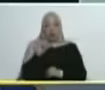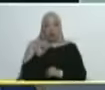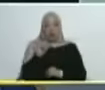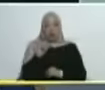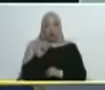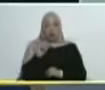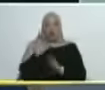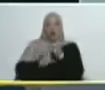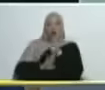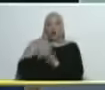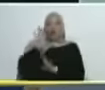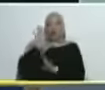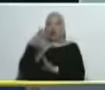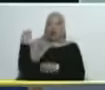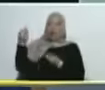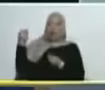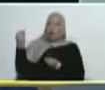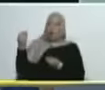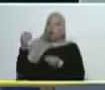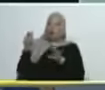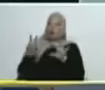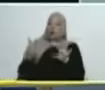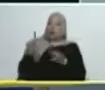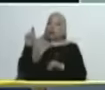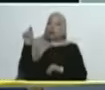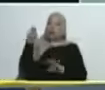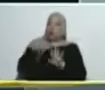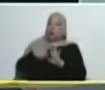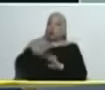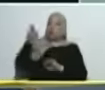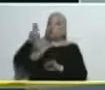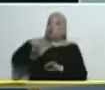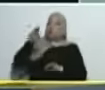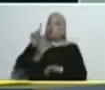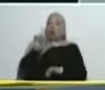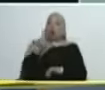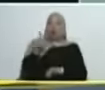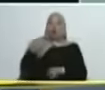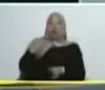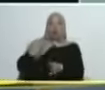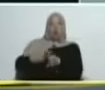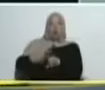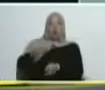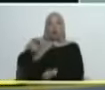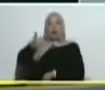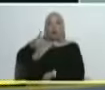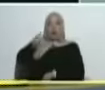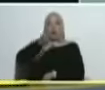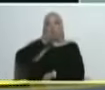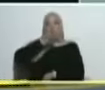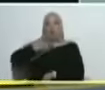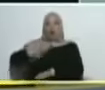debemos avanzar, hoy más que nunca, con el 1x10 del buen gobierno.